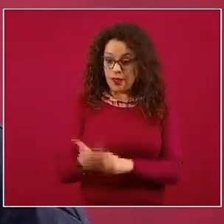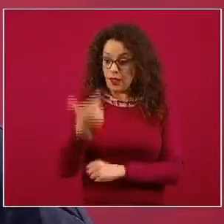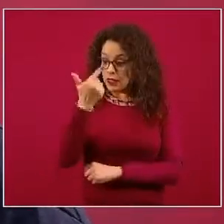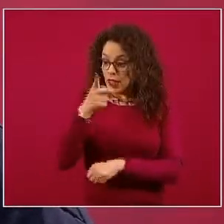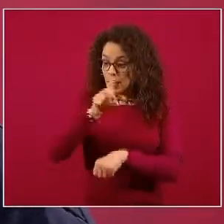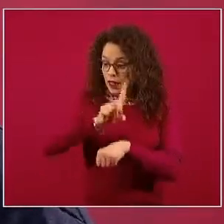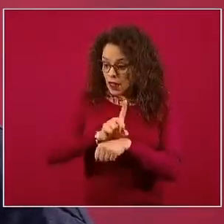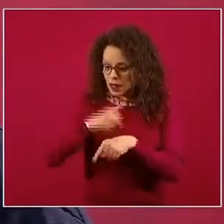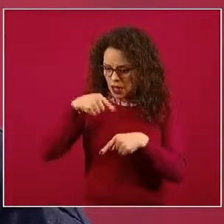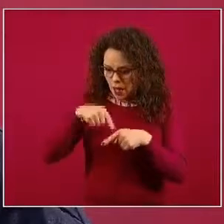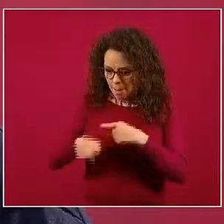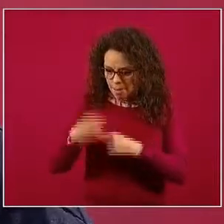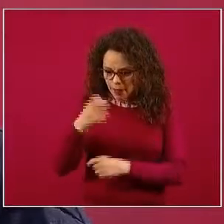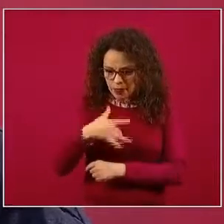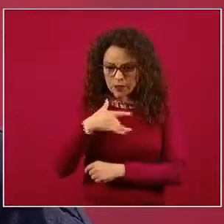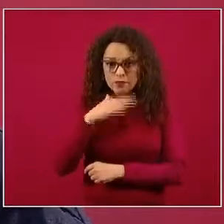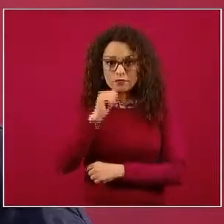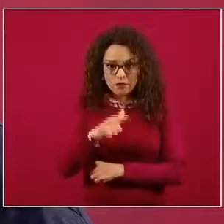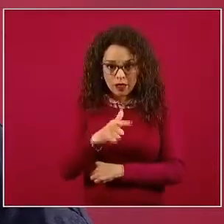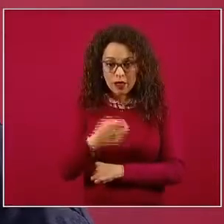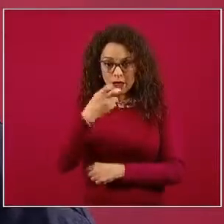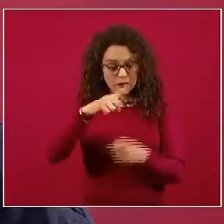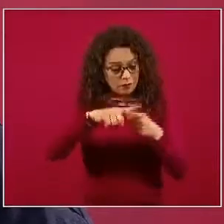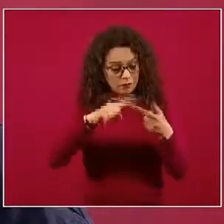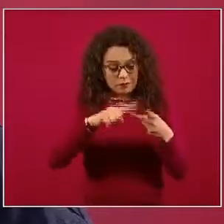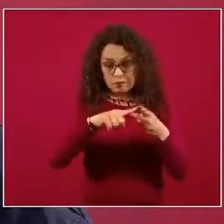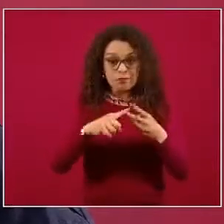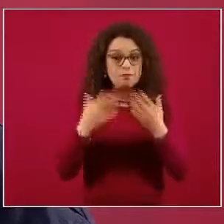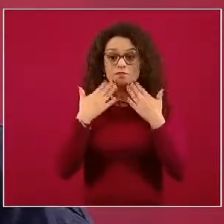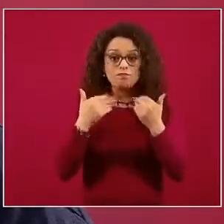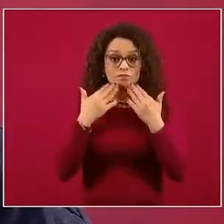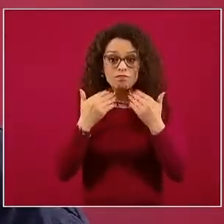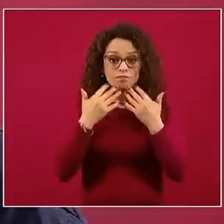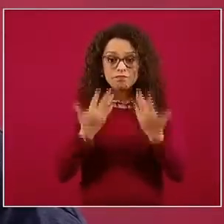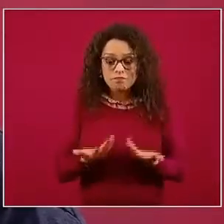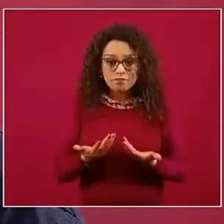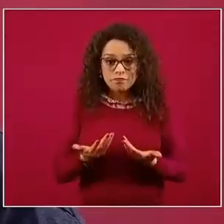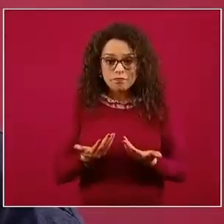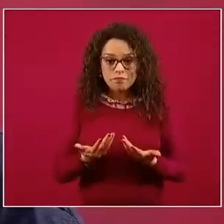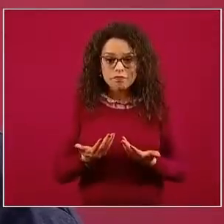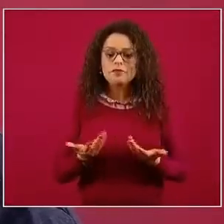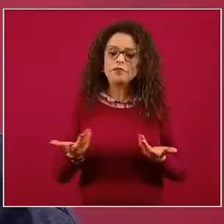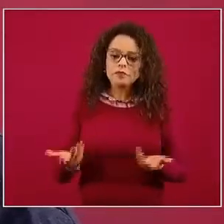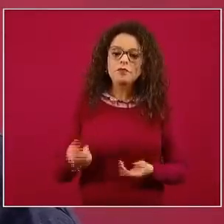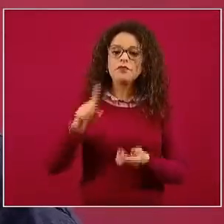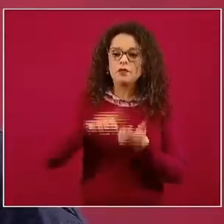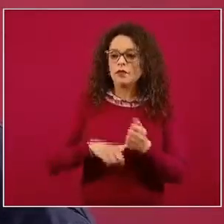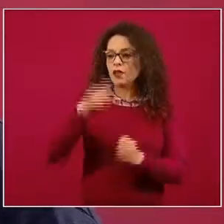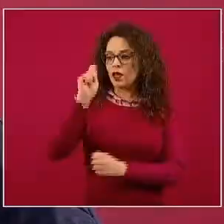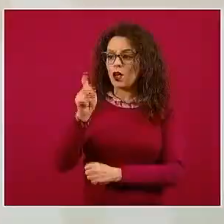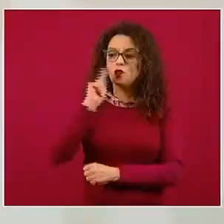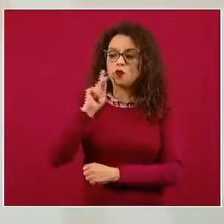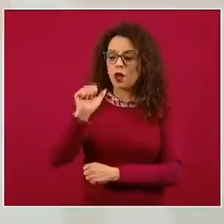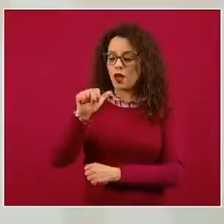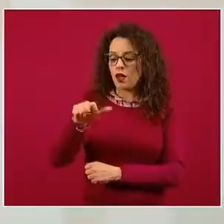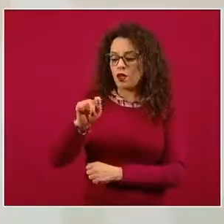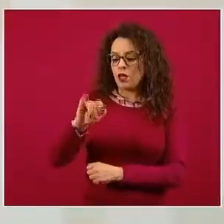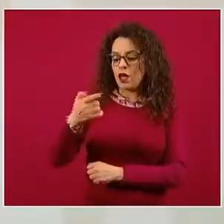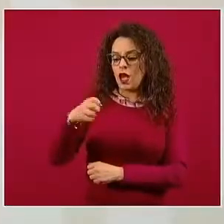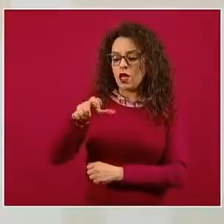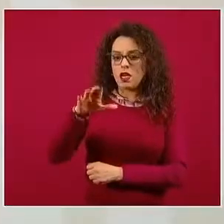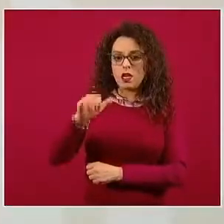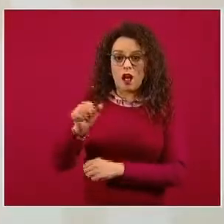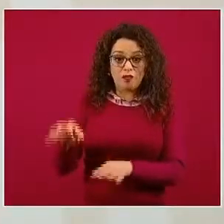no cumplo con esas 2 características, el desempeño y específicamente la sensibilidad de la prueba antigénica